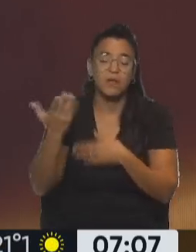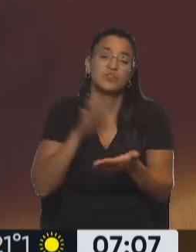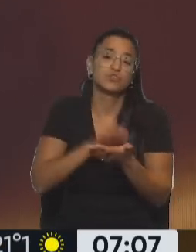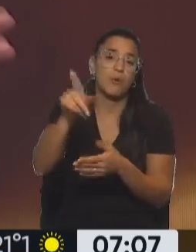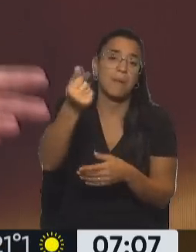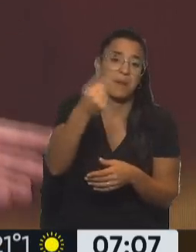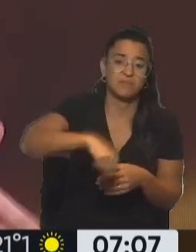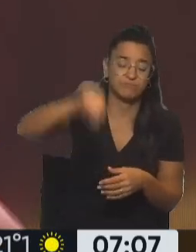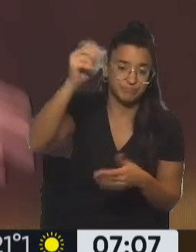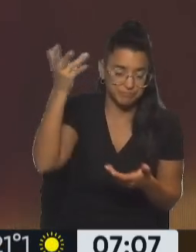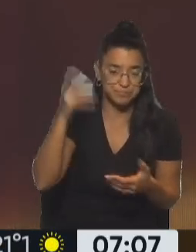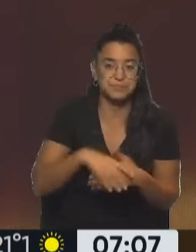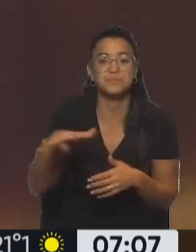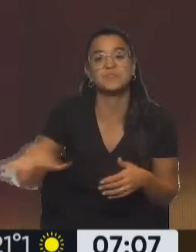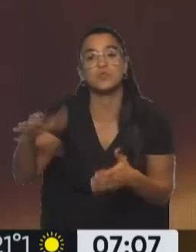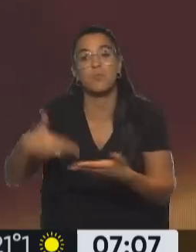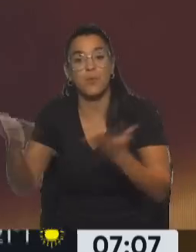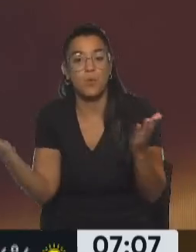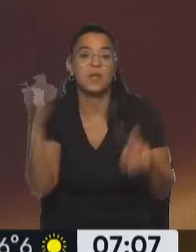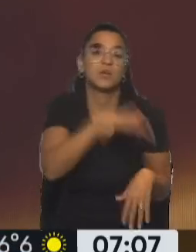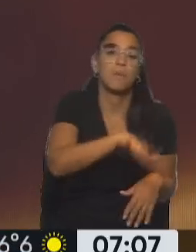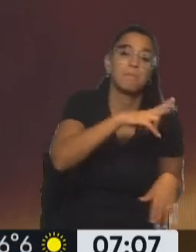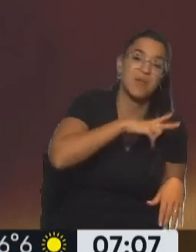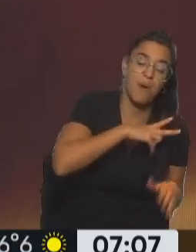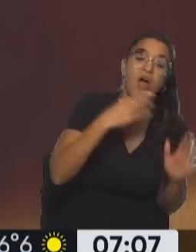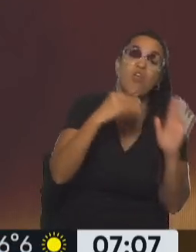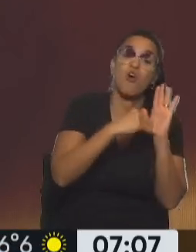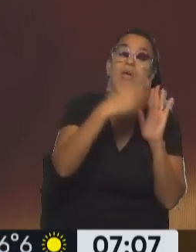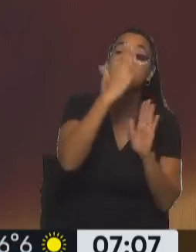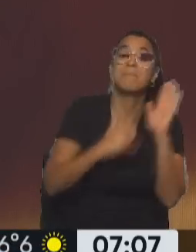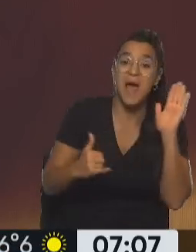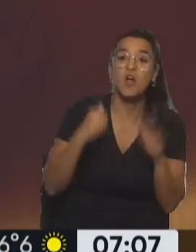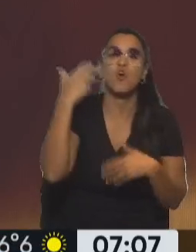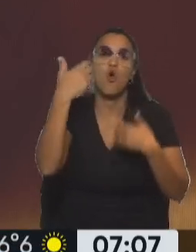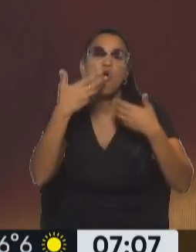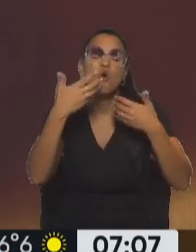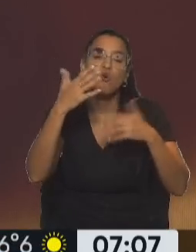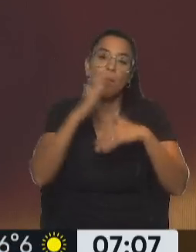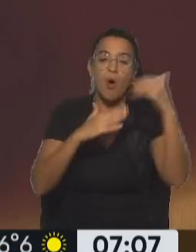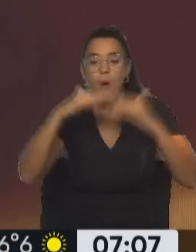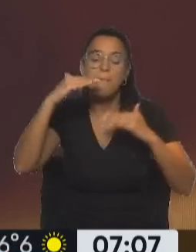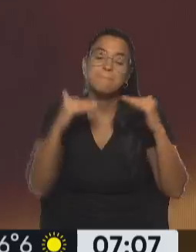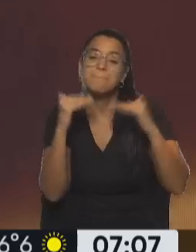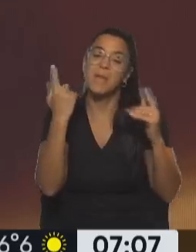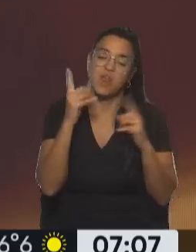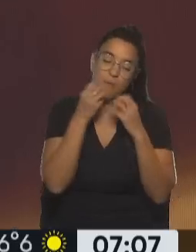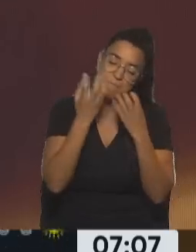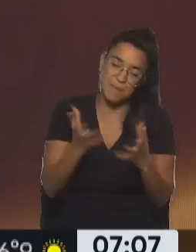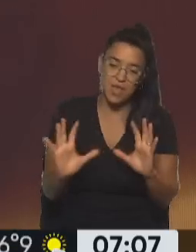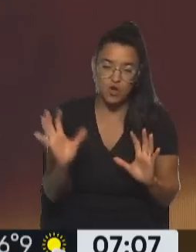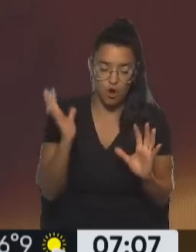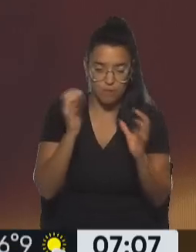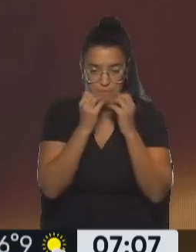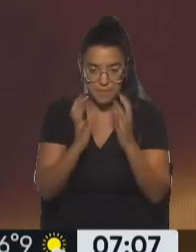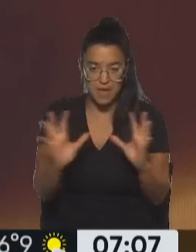de precios. Sector público y sector privado registrado, si bien la vienen peleando, están más o menos mejor, ¿no es cierto?, con diferencias